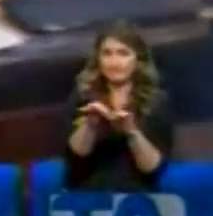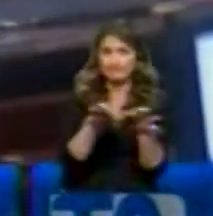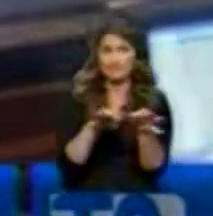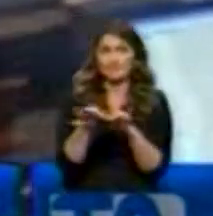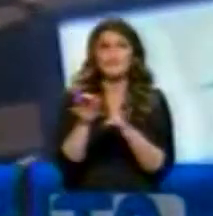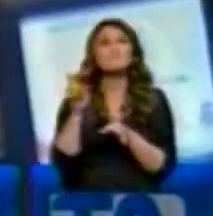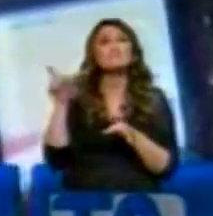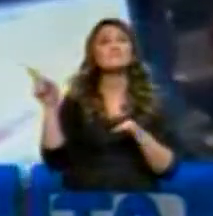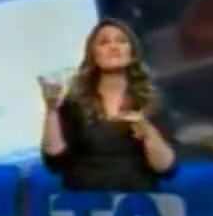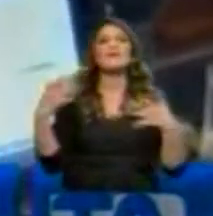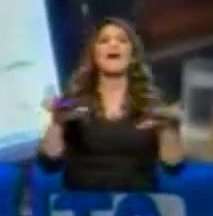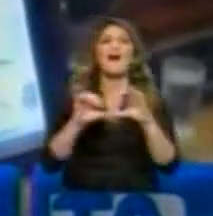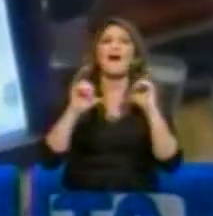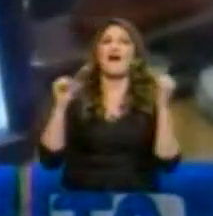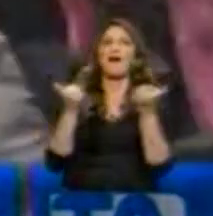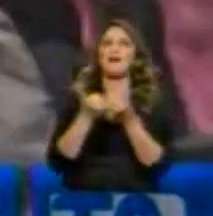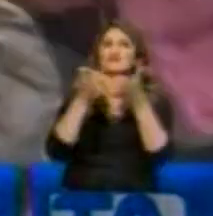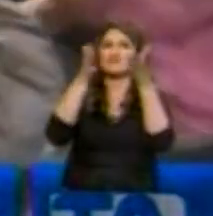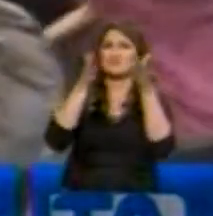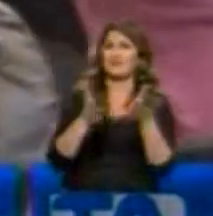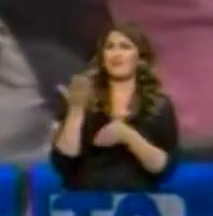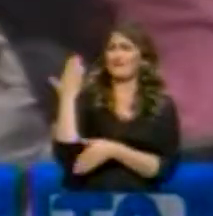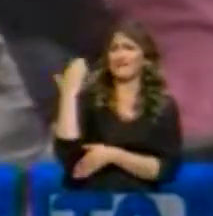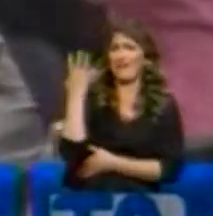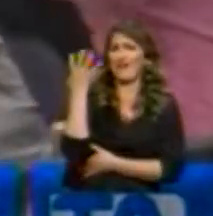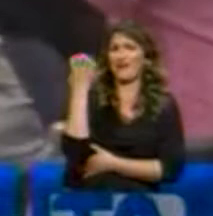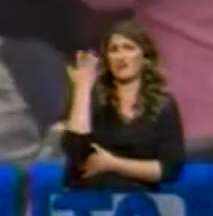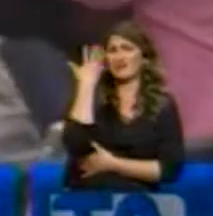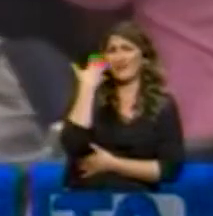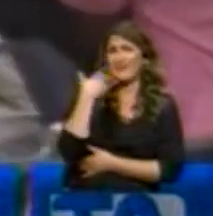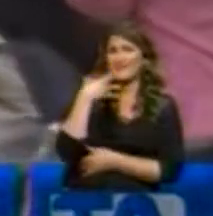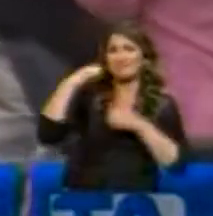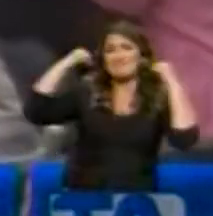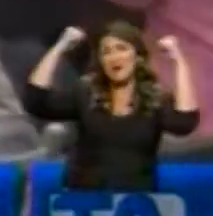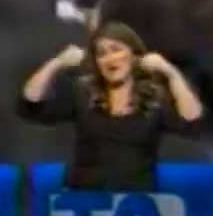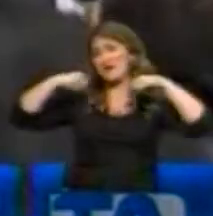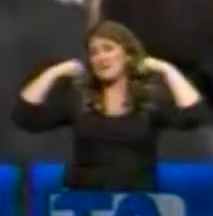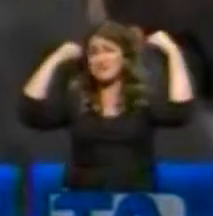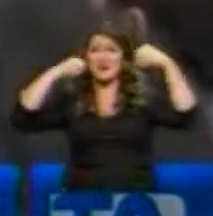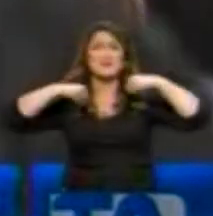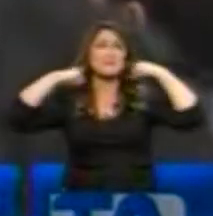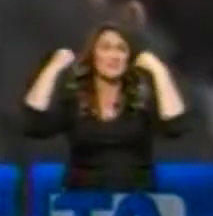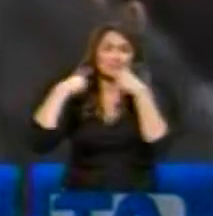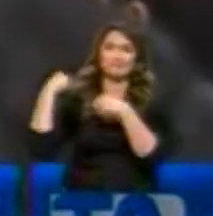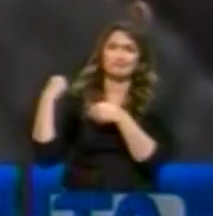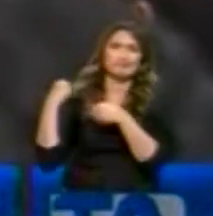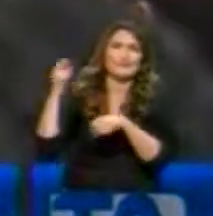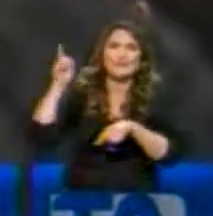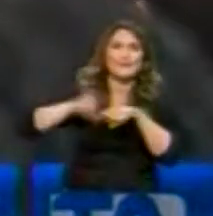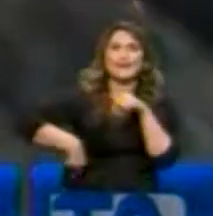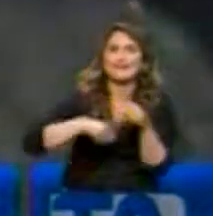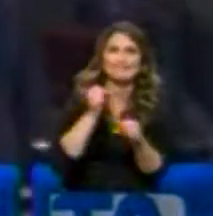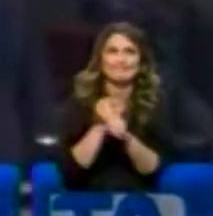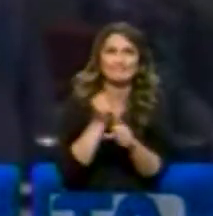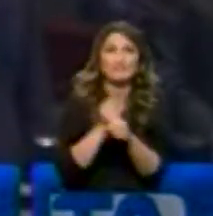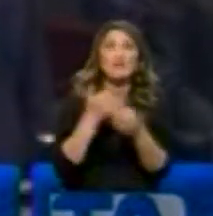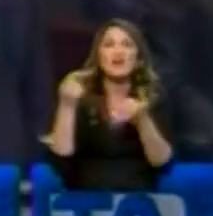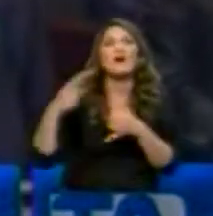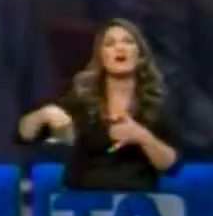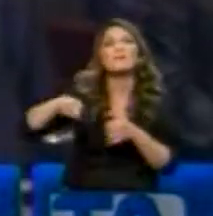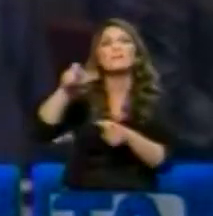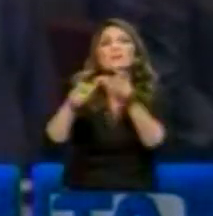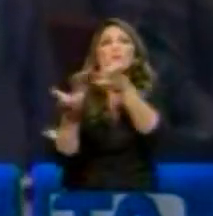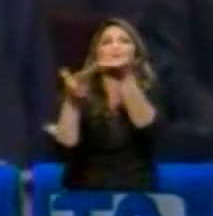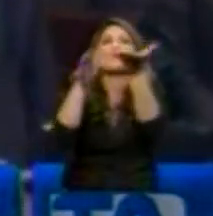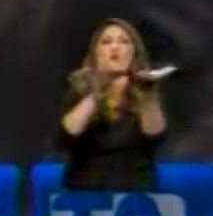regresaron a sus curules después de 14 días de protestas en el país. Se tomaron un minuto de silencio por los fallecidos durante las